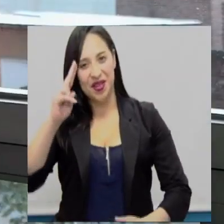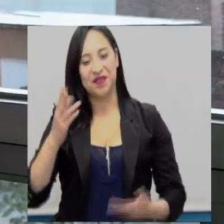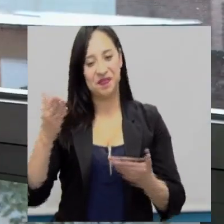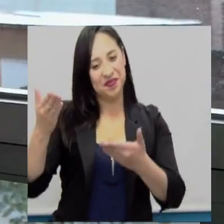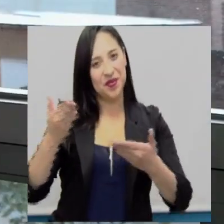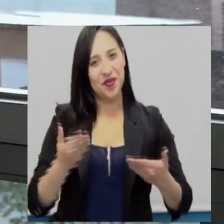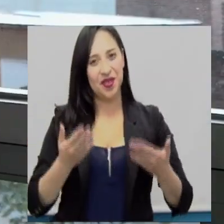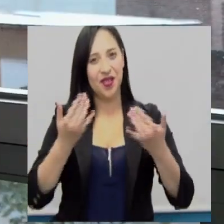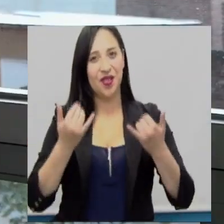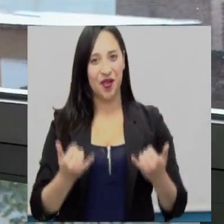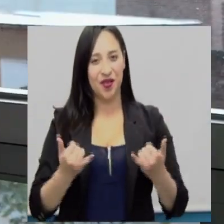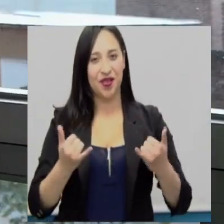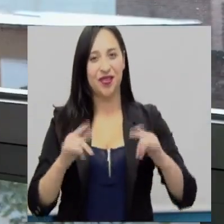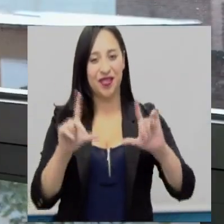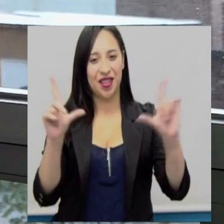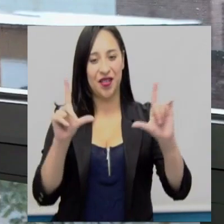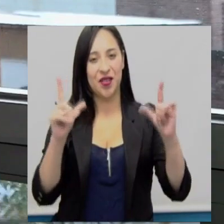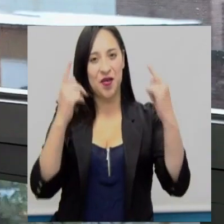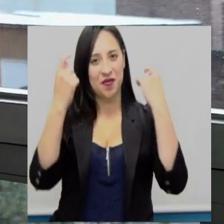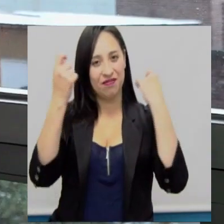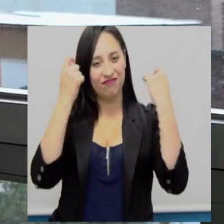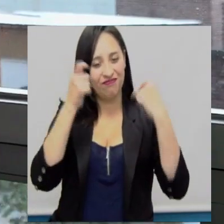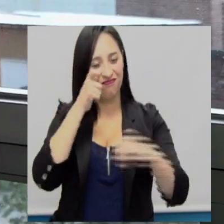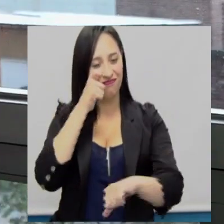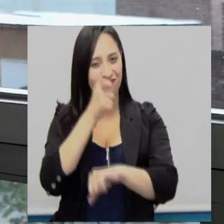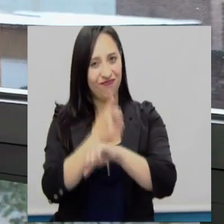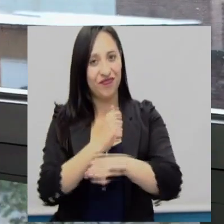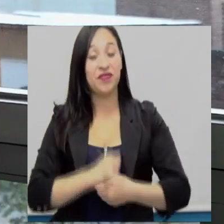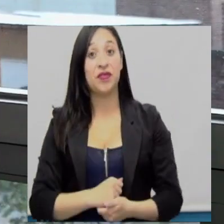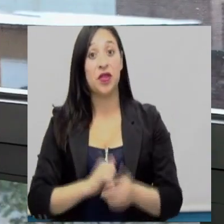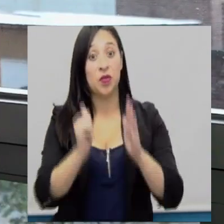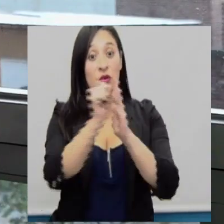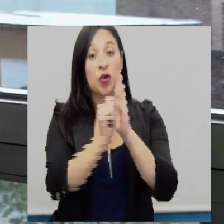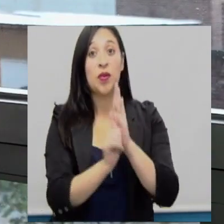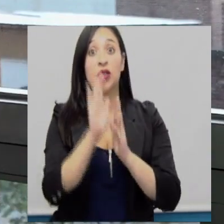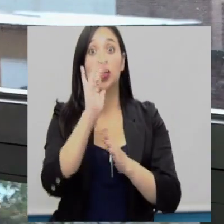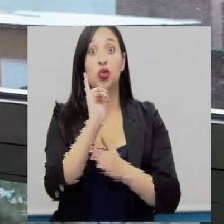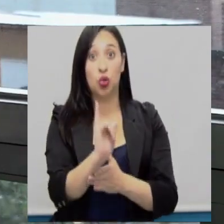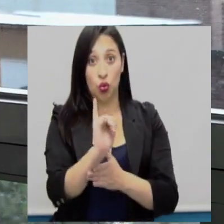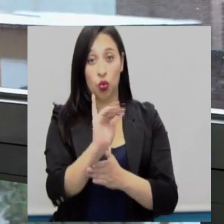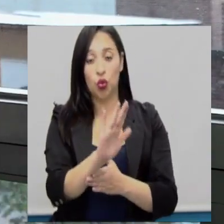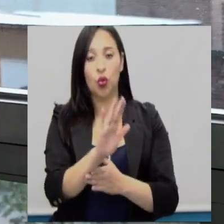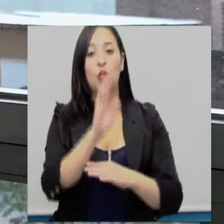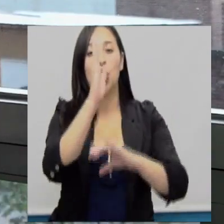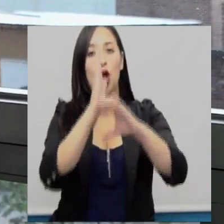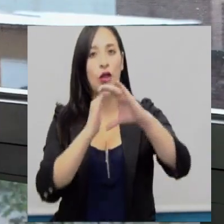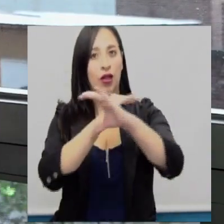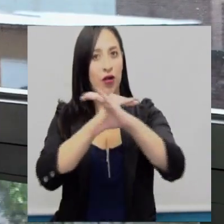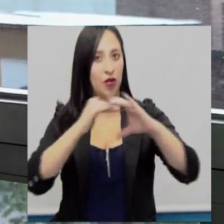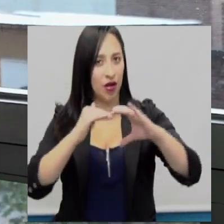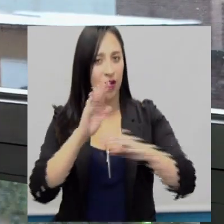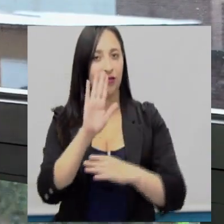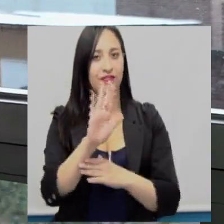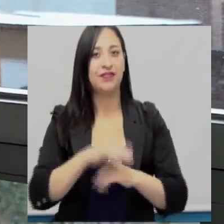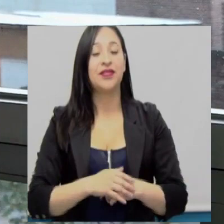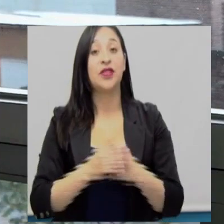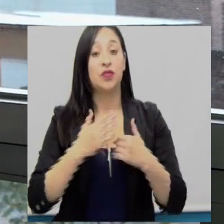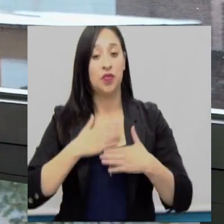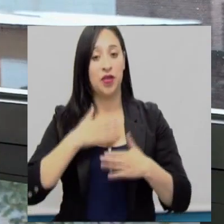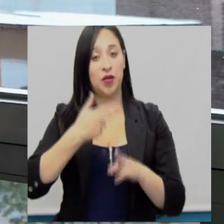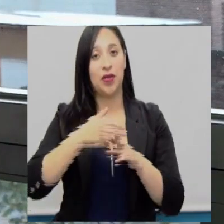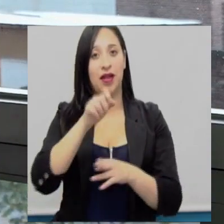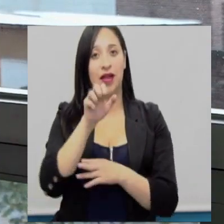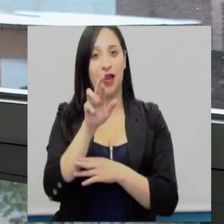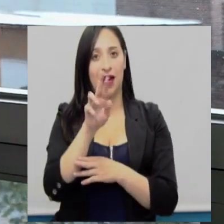Hola amigos, ¿qué tal? Bienvenidos una vez más a Todo Bajo Control, el programa institucional de la Contraloría General de la República.